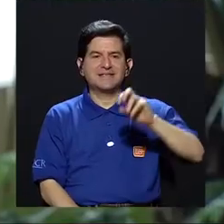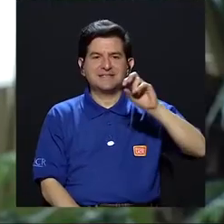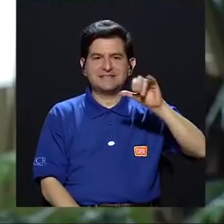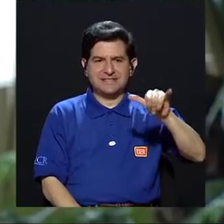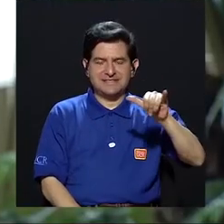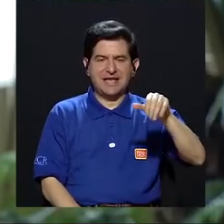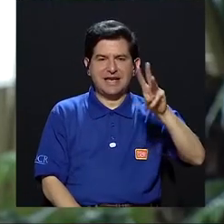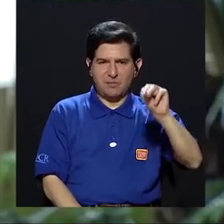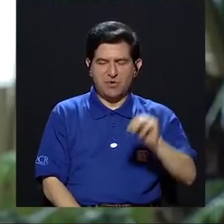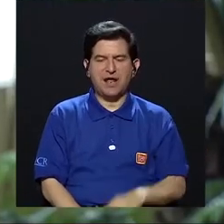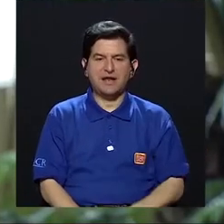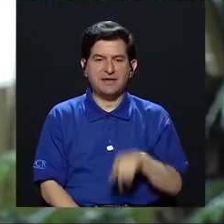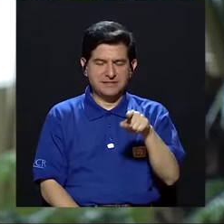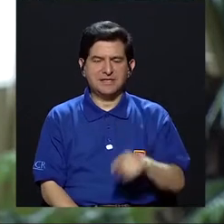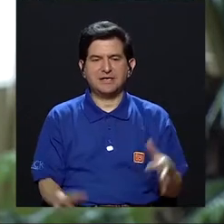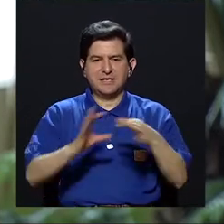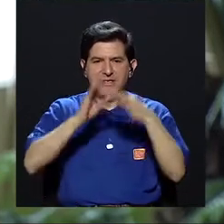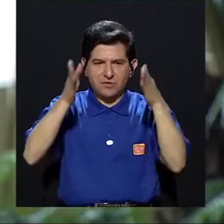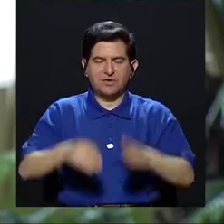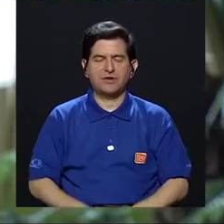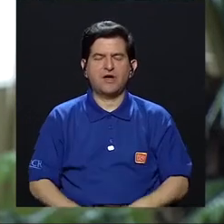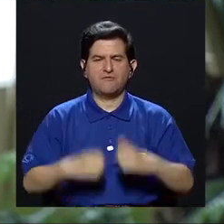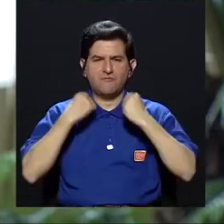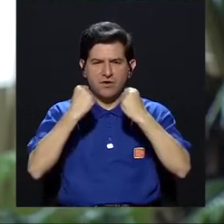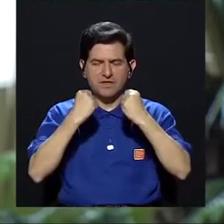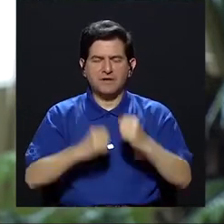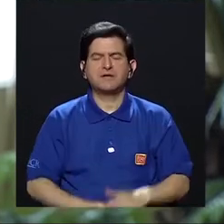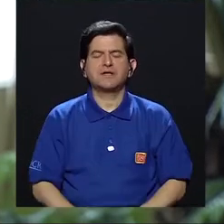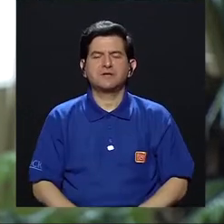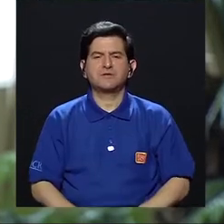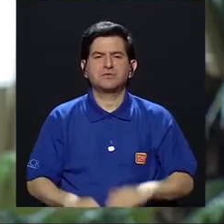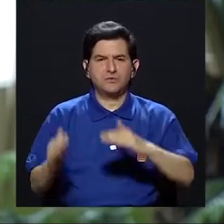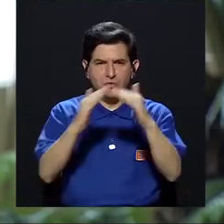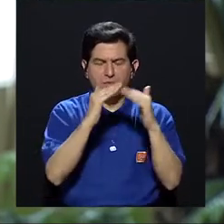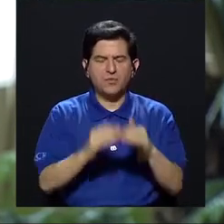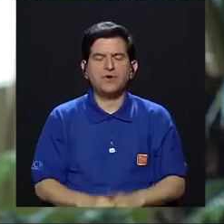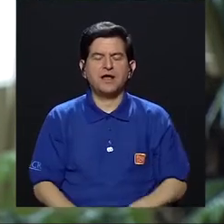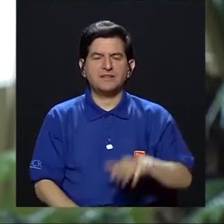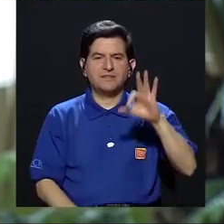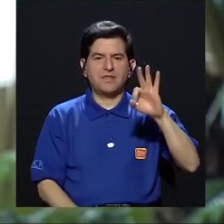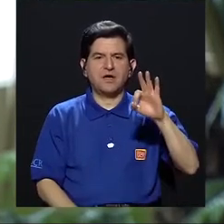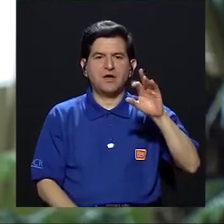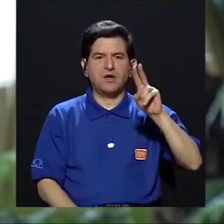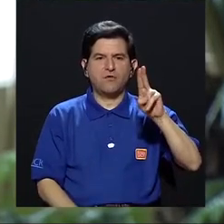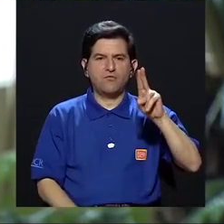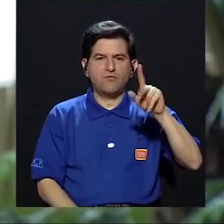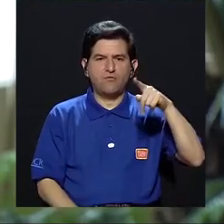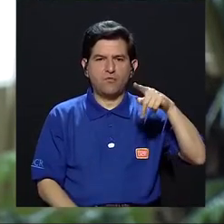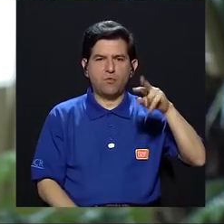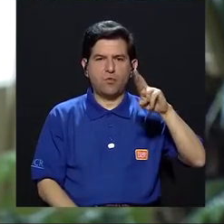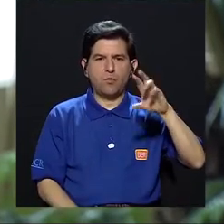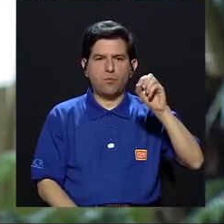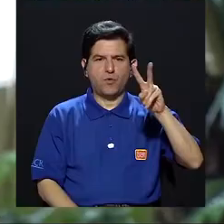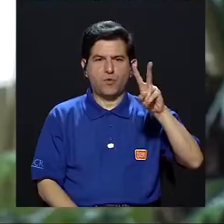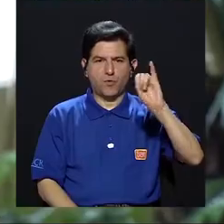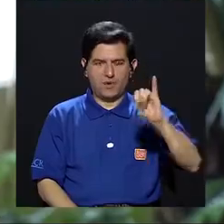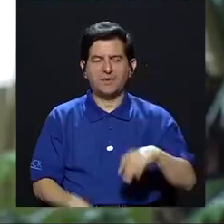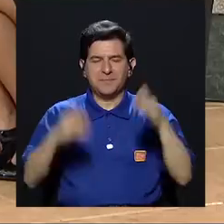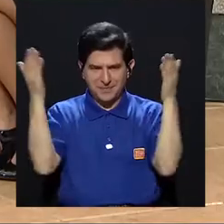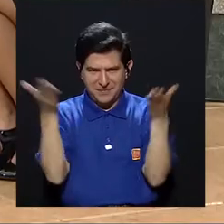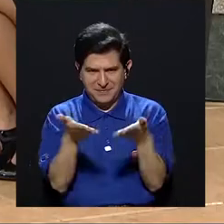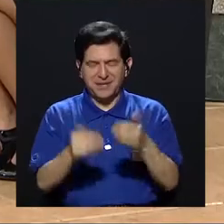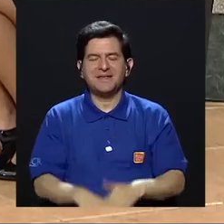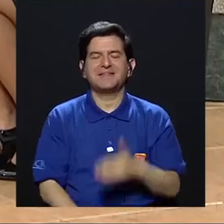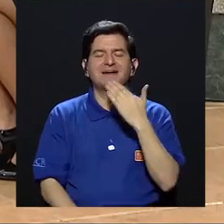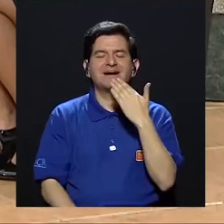es coordinadora de fortalecimiento comunal de Fundación Promotora de Vivienda, FUPROVI. Bienvenida,